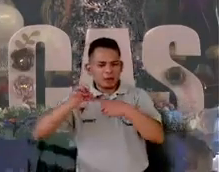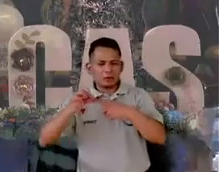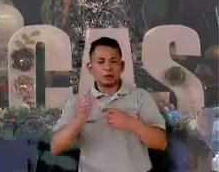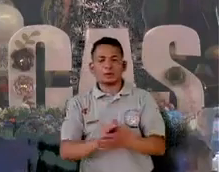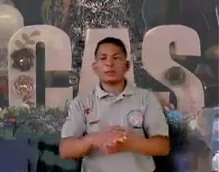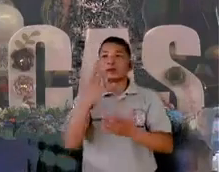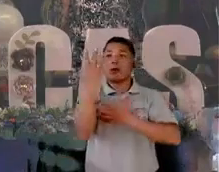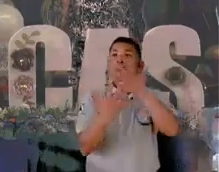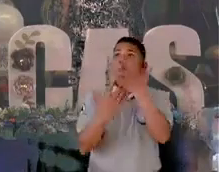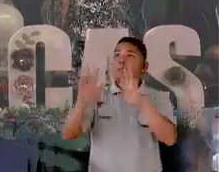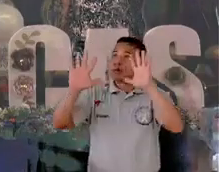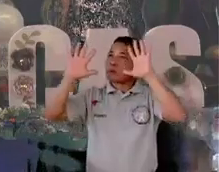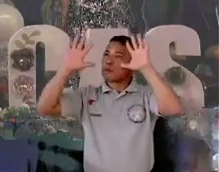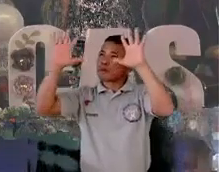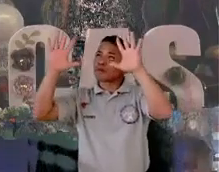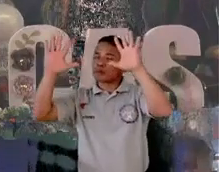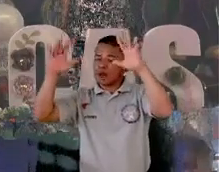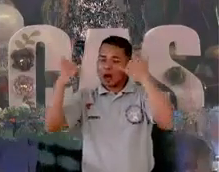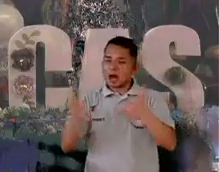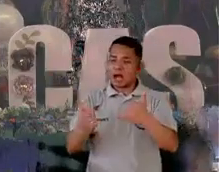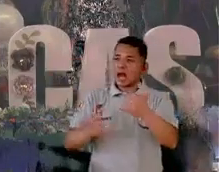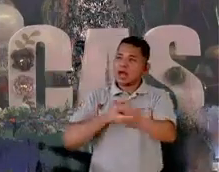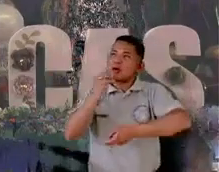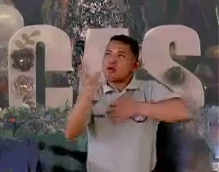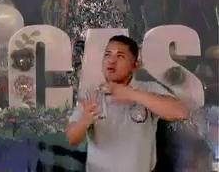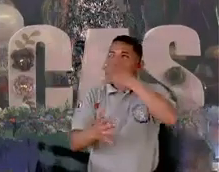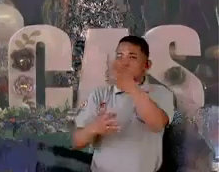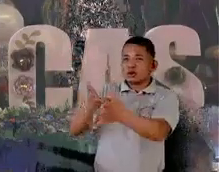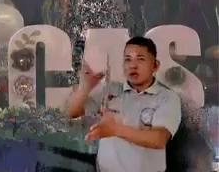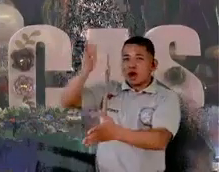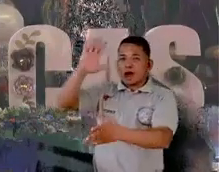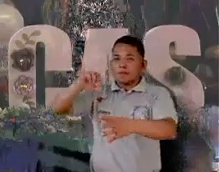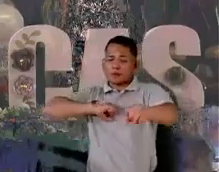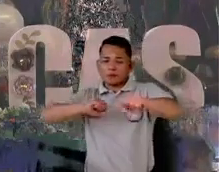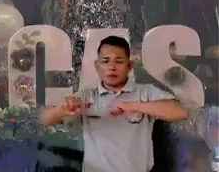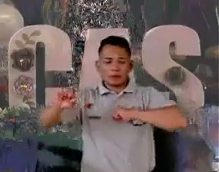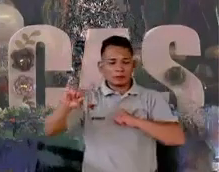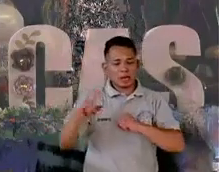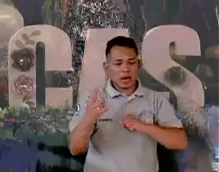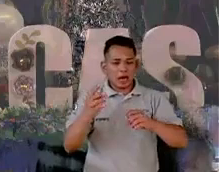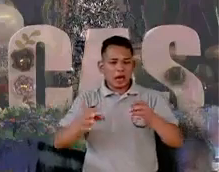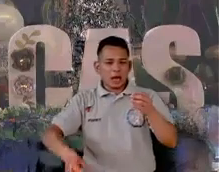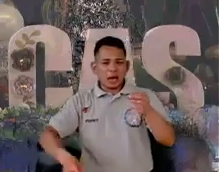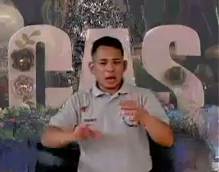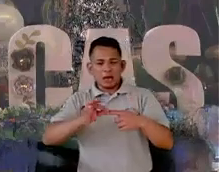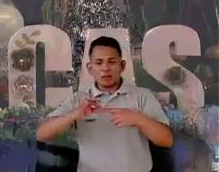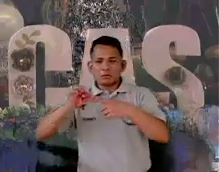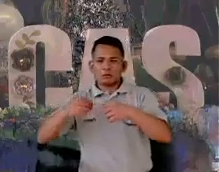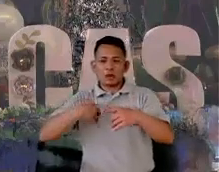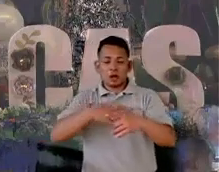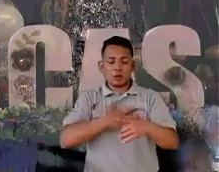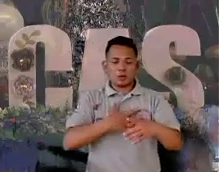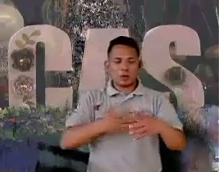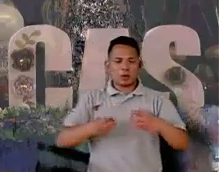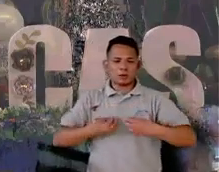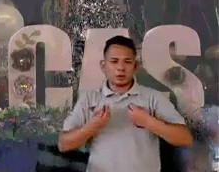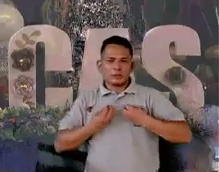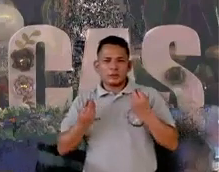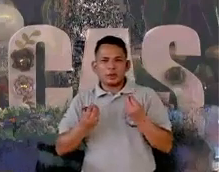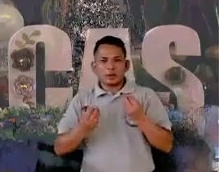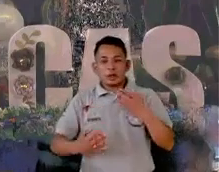esta hora, declaremos que Dios va a hacer algo especial en nuestra vida. Eterno y soberano Señor